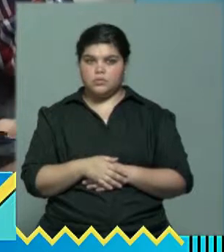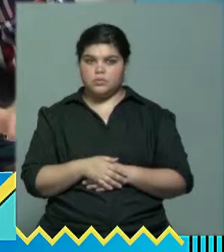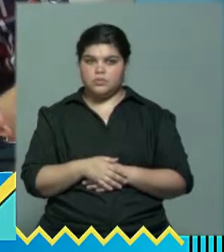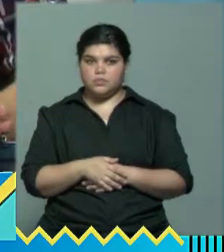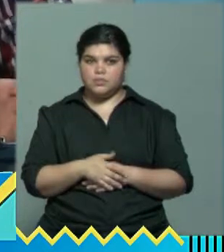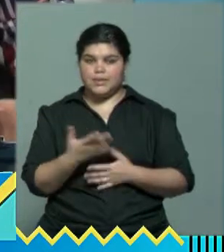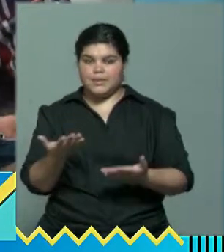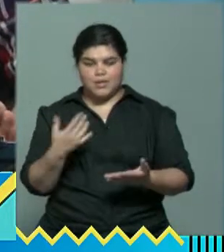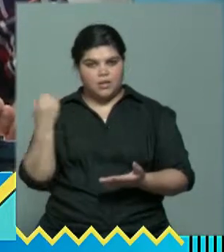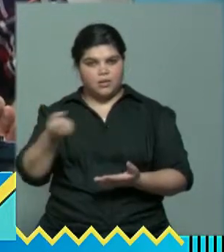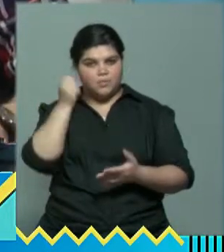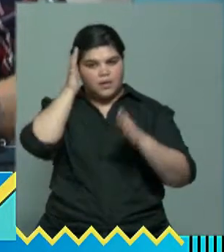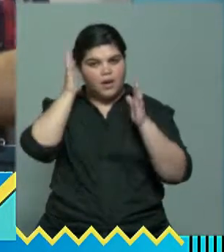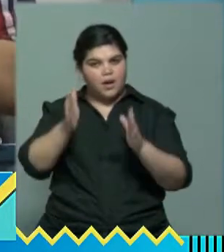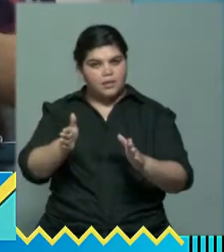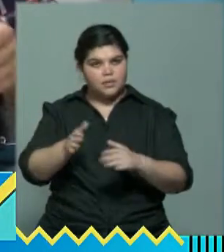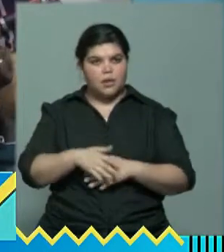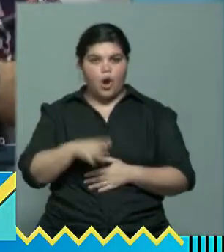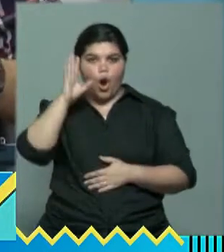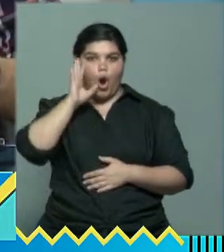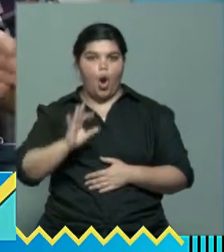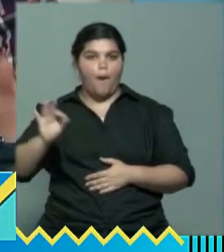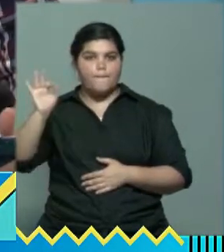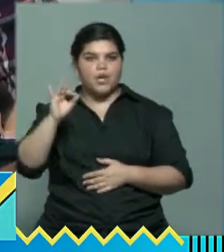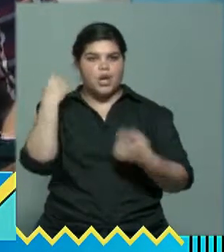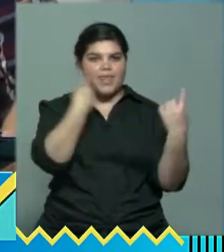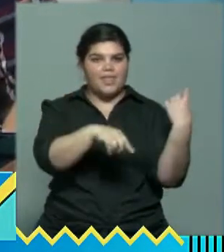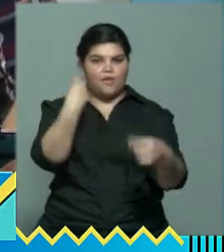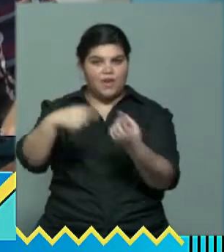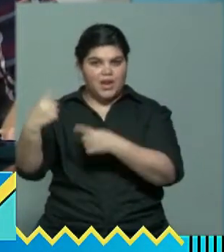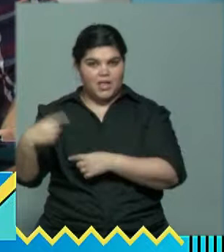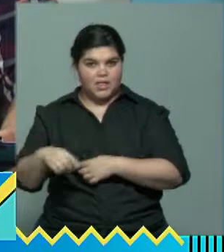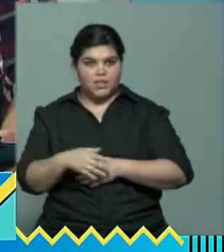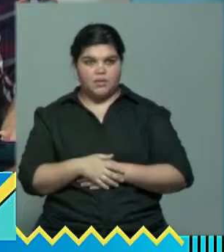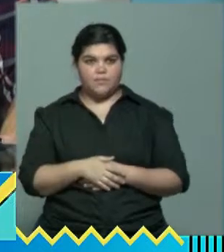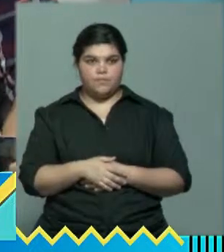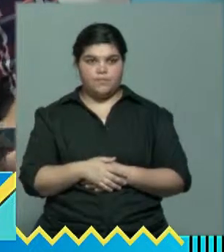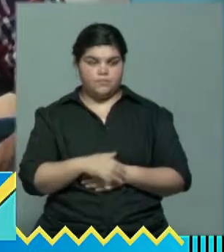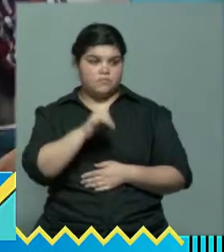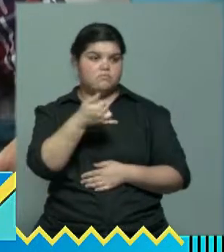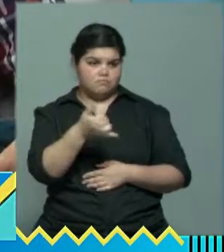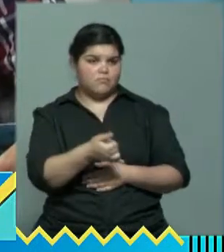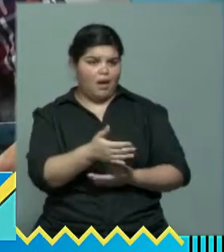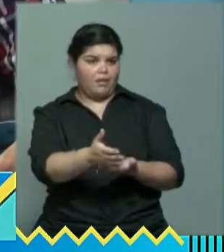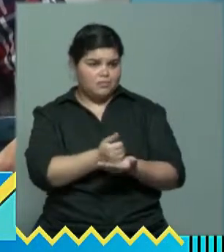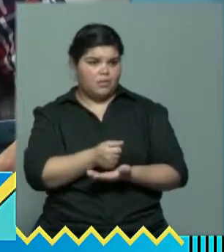sí hay que tener en cuenta que pueden haber, digamos, opiniones diferentes. Totalmente, en cuanto a esto. Por supuesto, y aceptables.